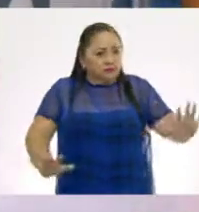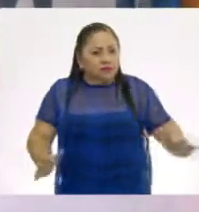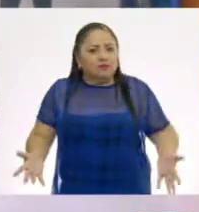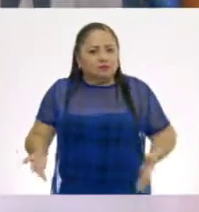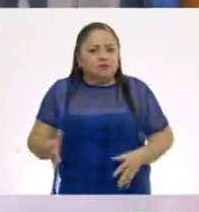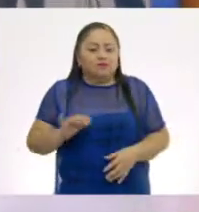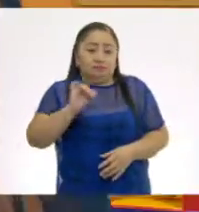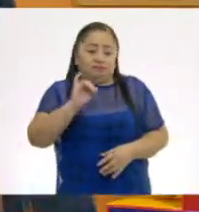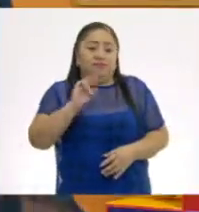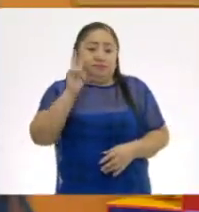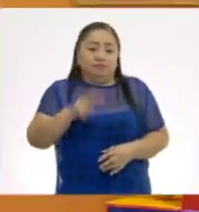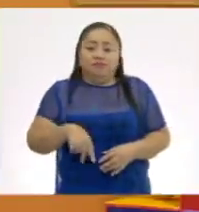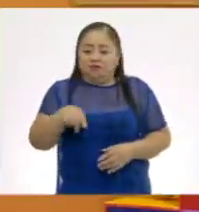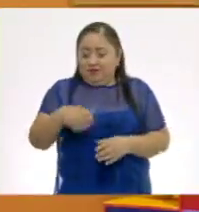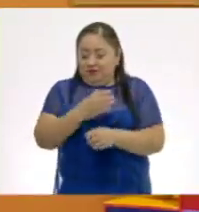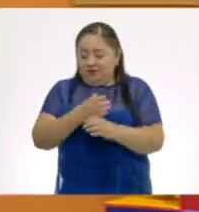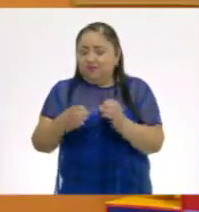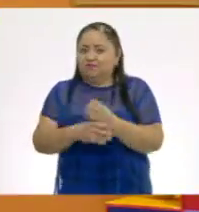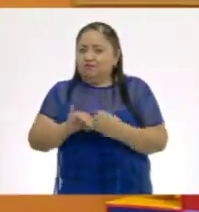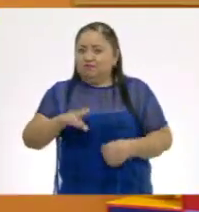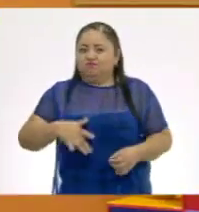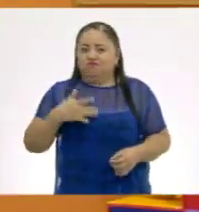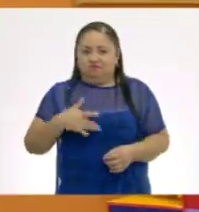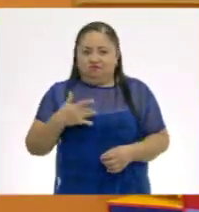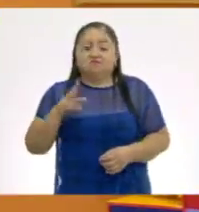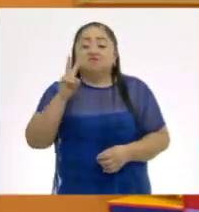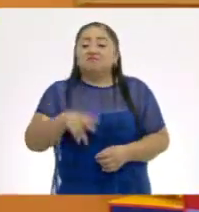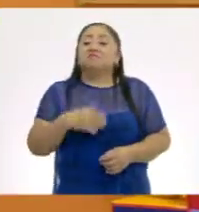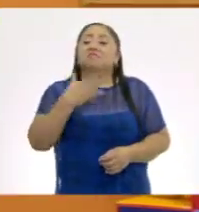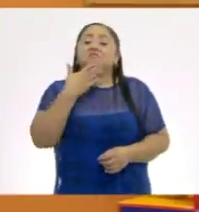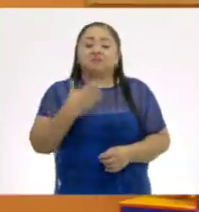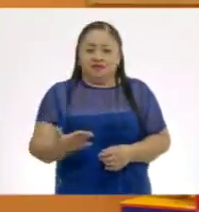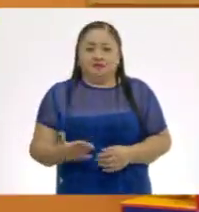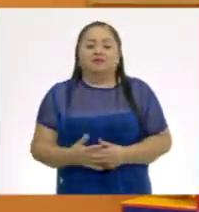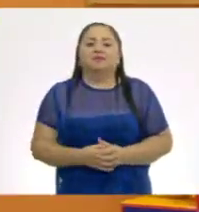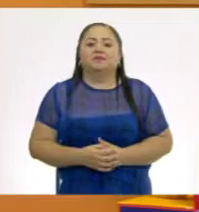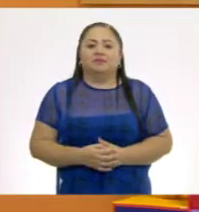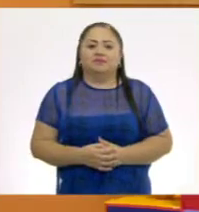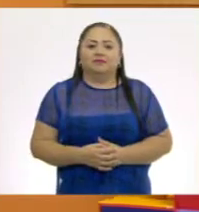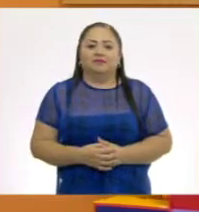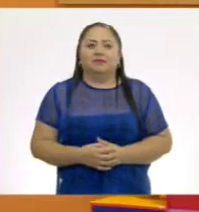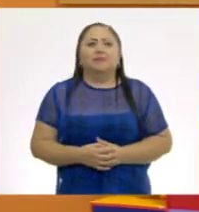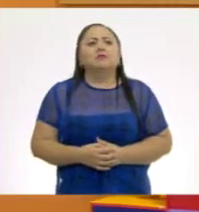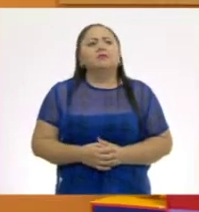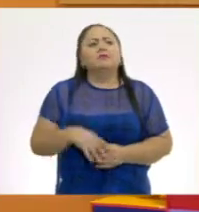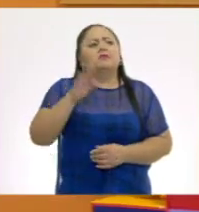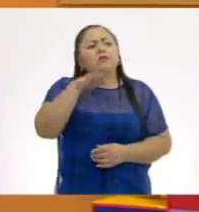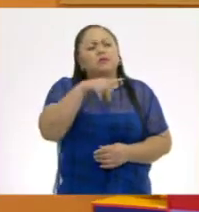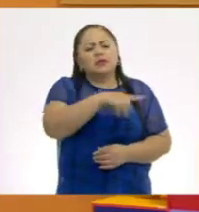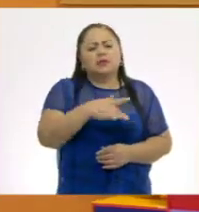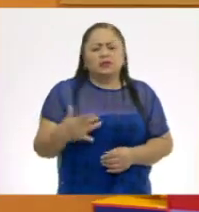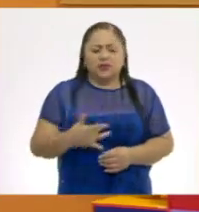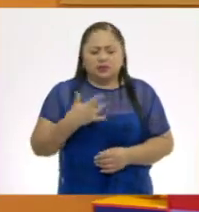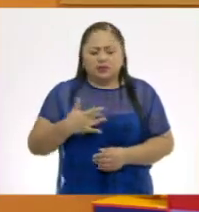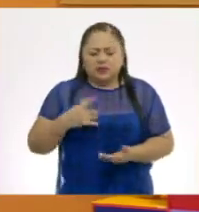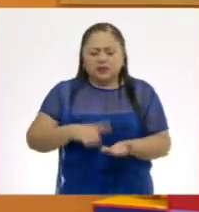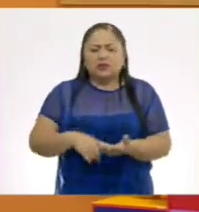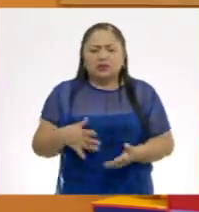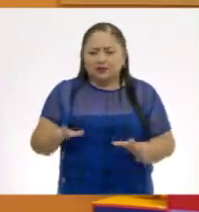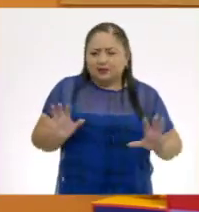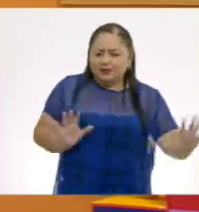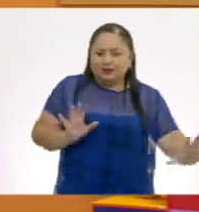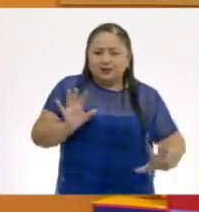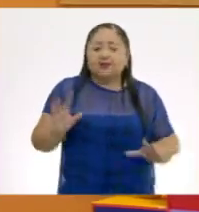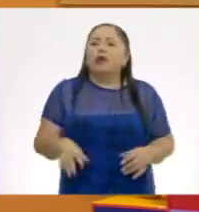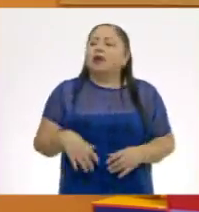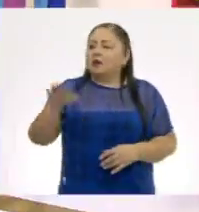otro significado a este objeto. Y muy bien. ¡Qué padre! Britza, ¿qué sentimiento sentías?